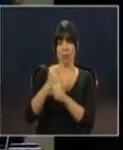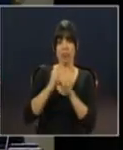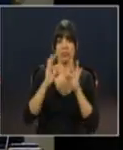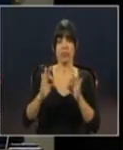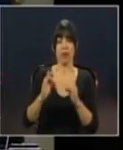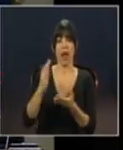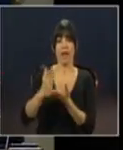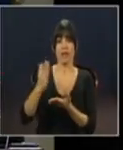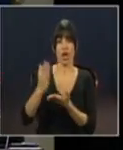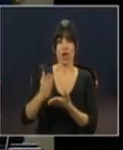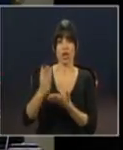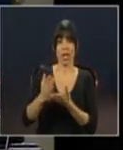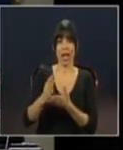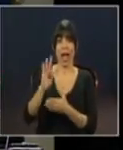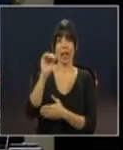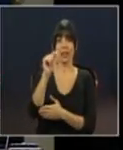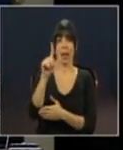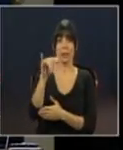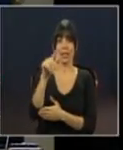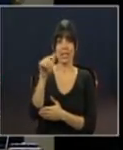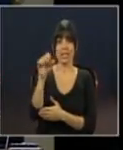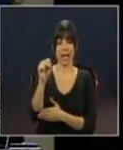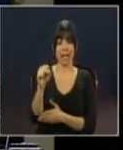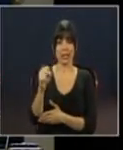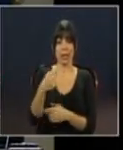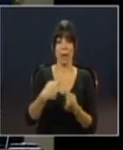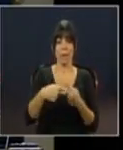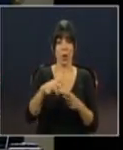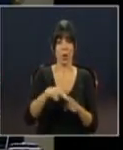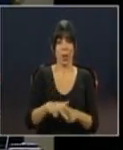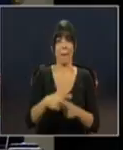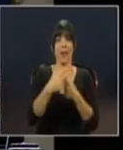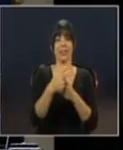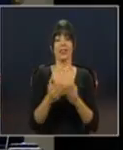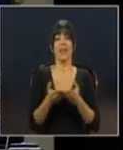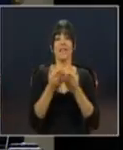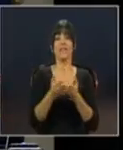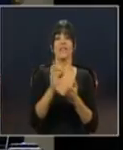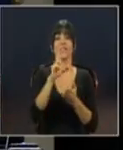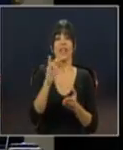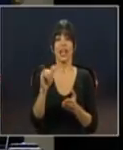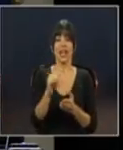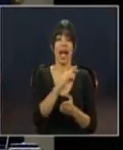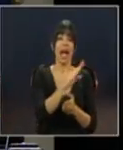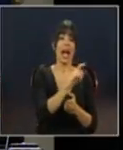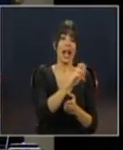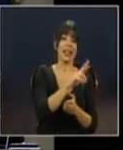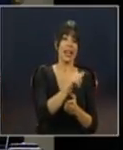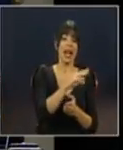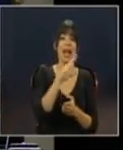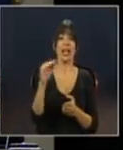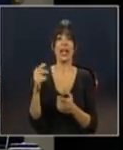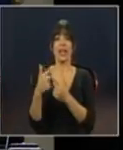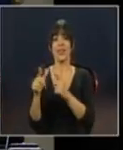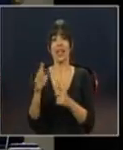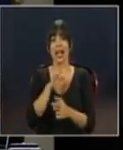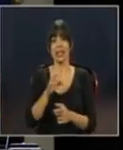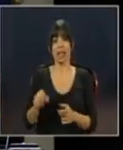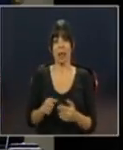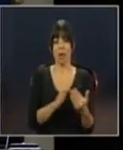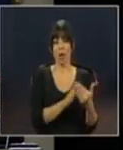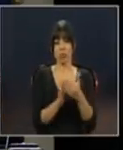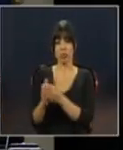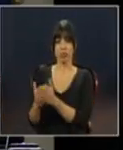puesto fronterizo de Tablillas y el pronto inicio de operaciones del ferry entre Puerto Caldera y el Puerto de la Libertad en El Salvador,